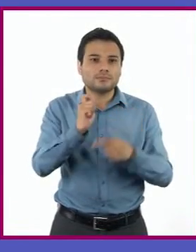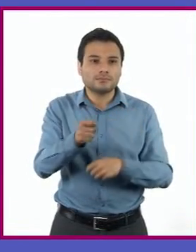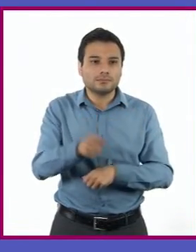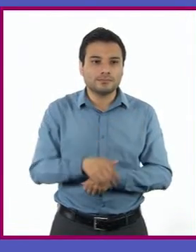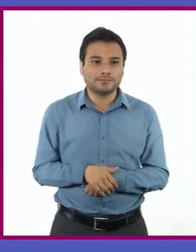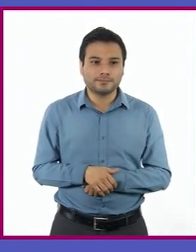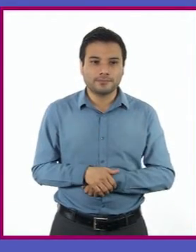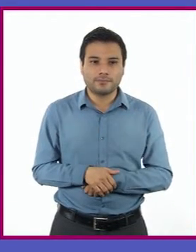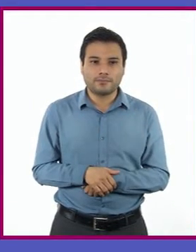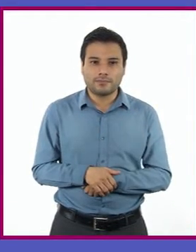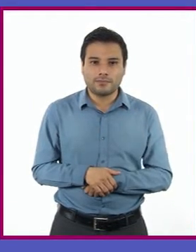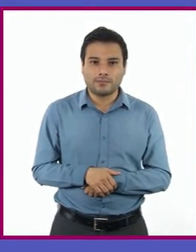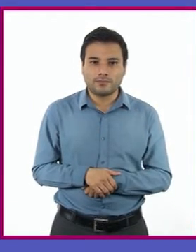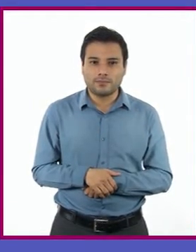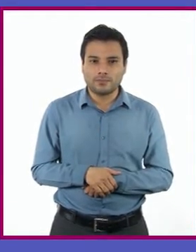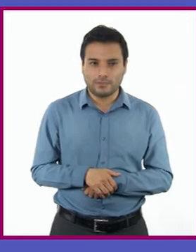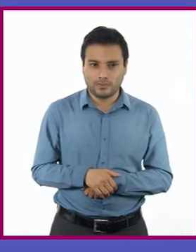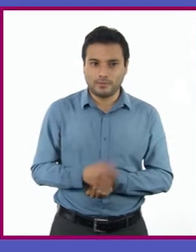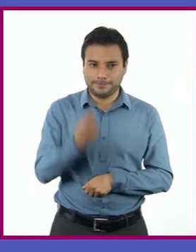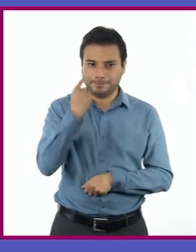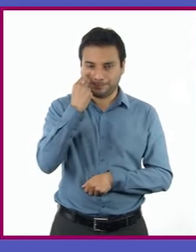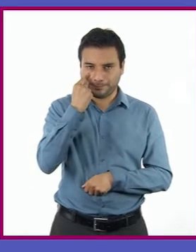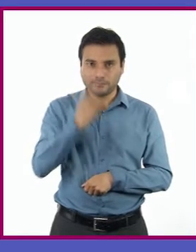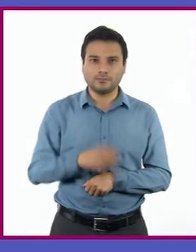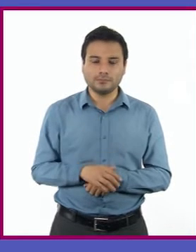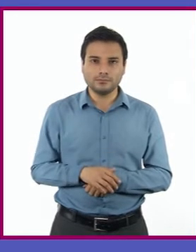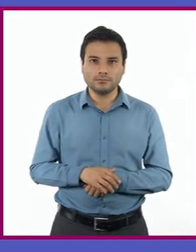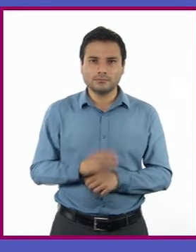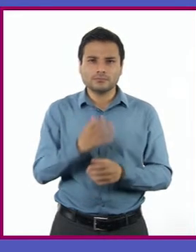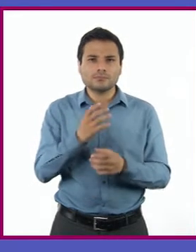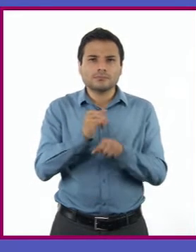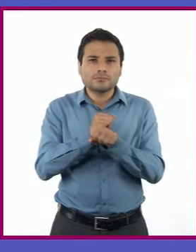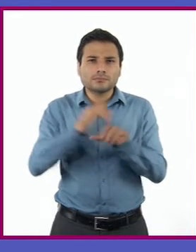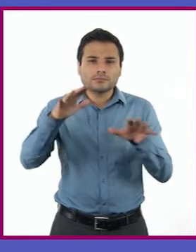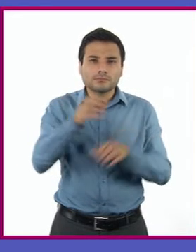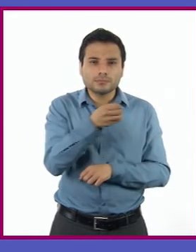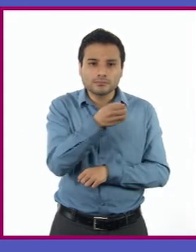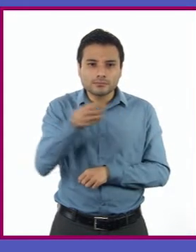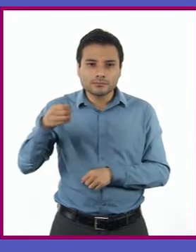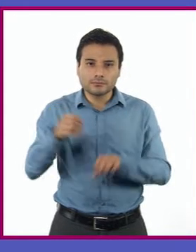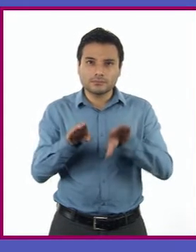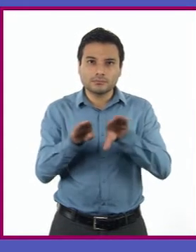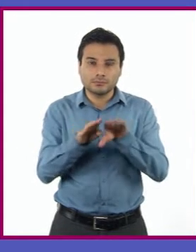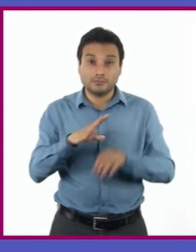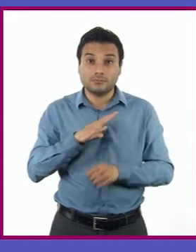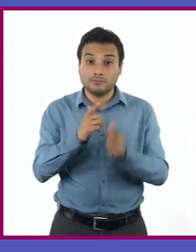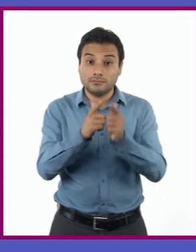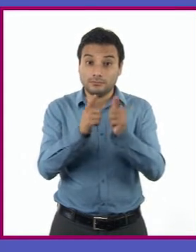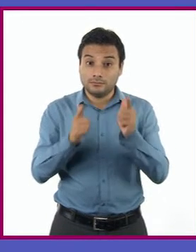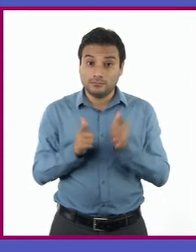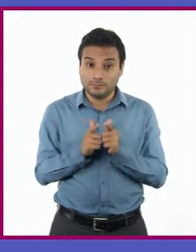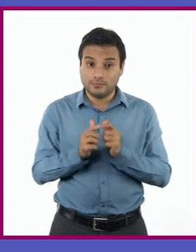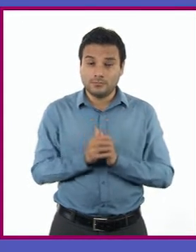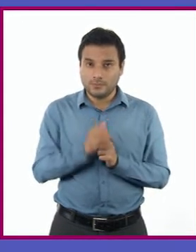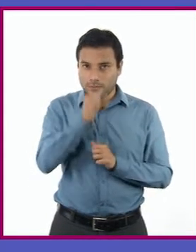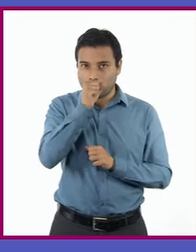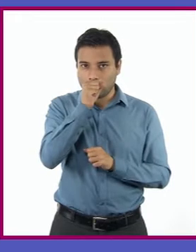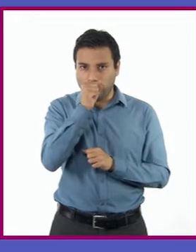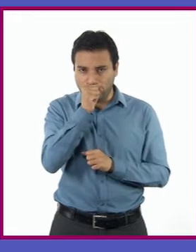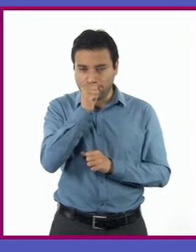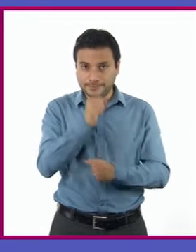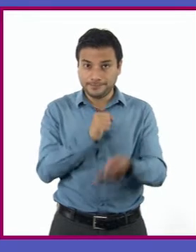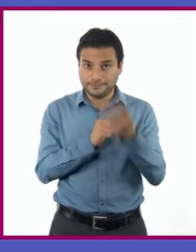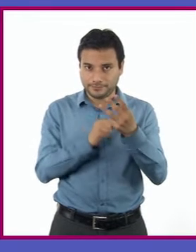Estos señalan la organización informativa de los discursos. En este grupo se distinguen los que introducen un nuevo